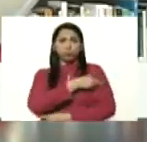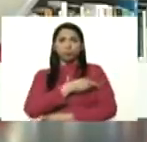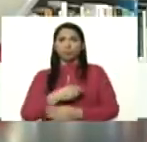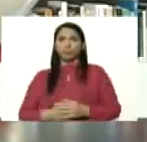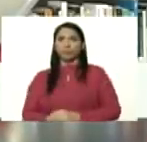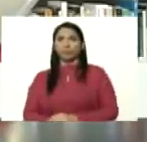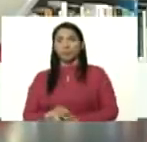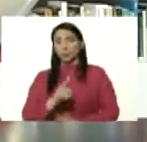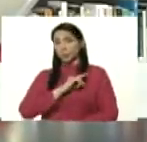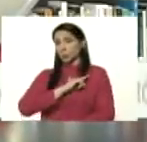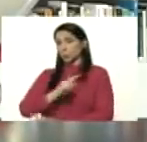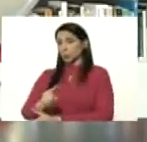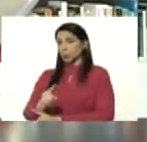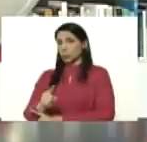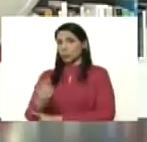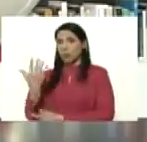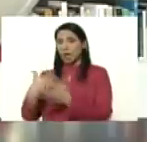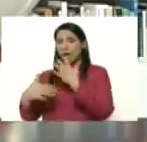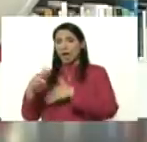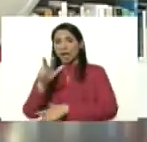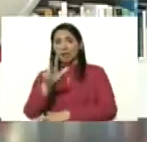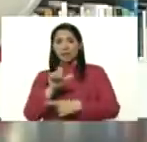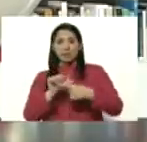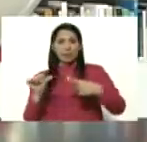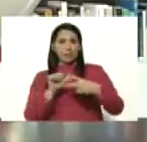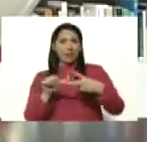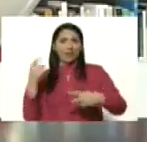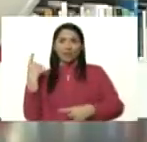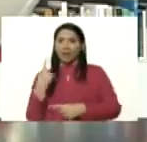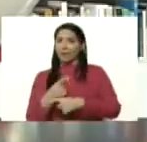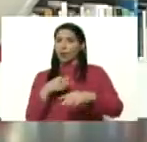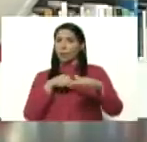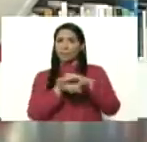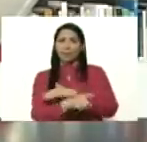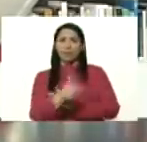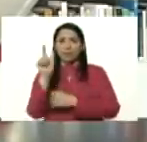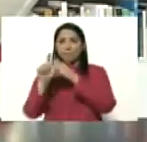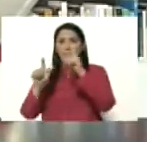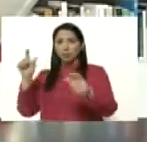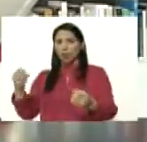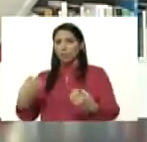es la orden que di hace ya 3 semanas, hospitalizar todos los casos.